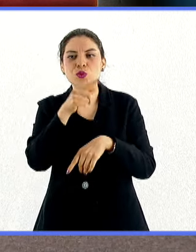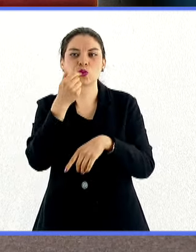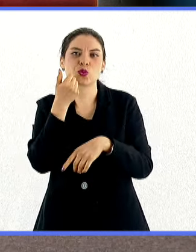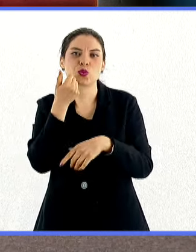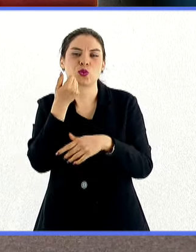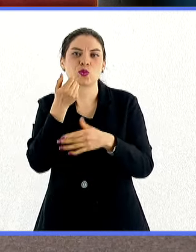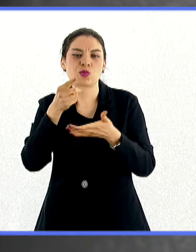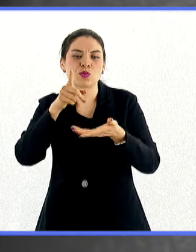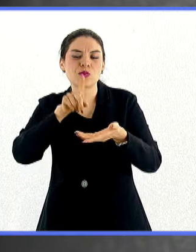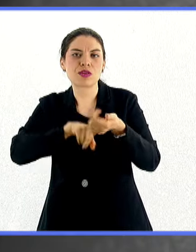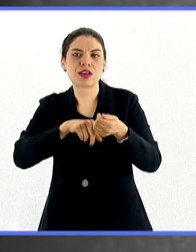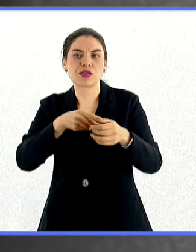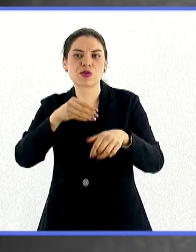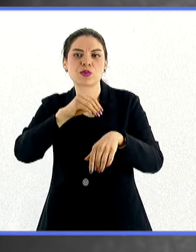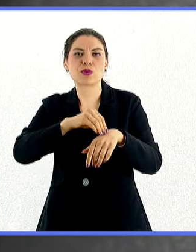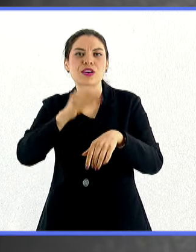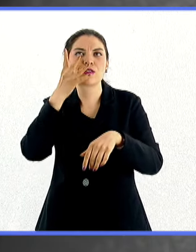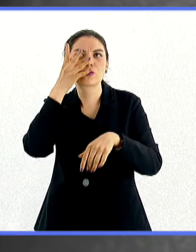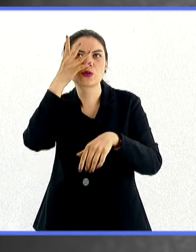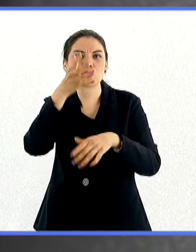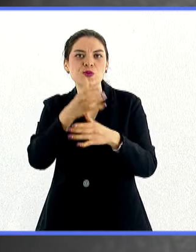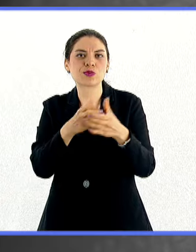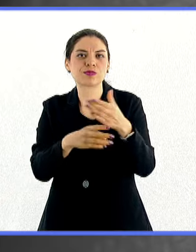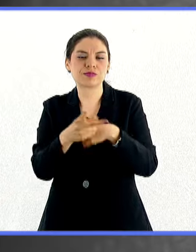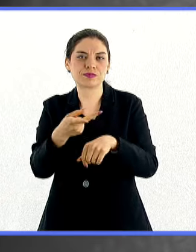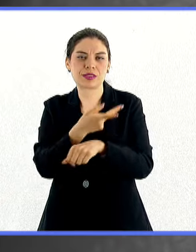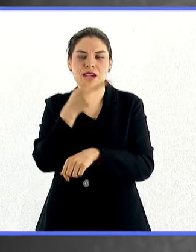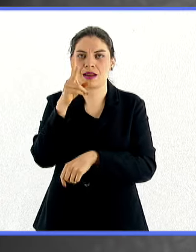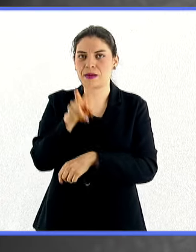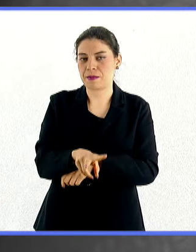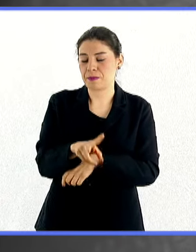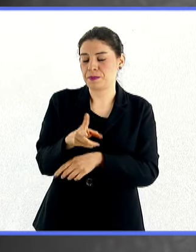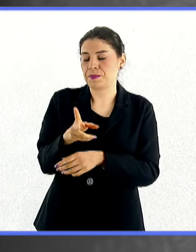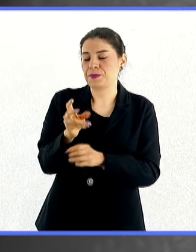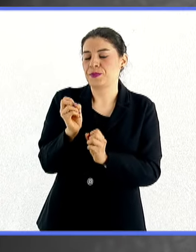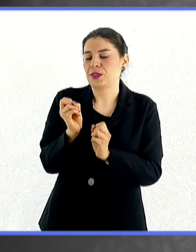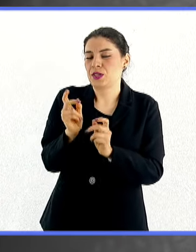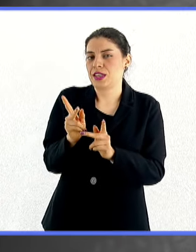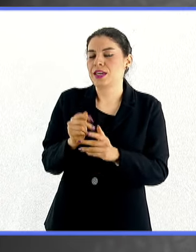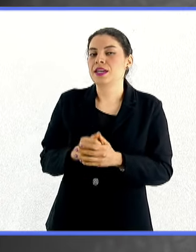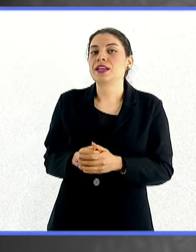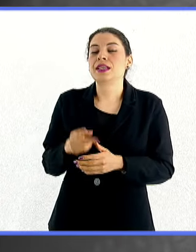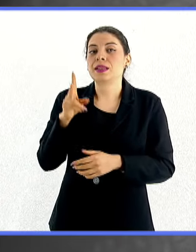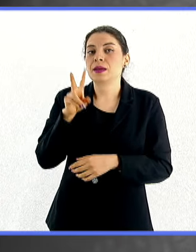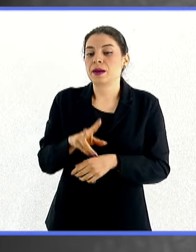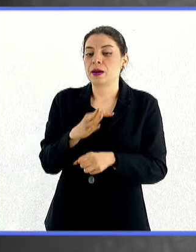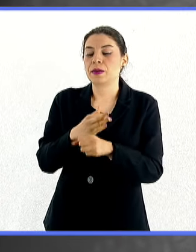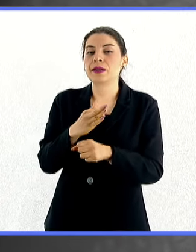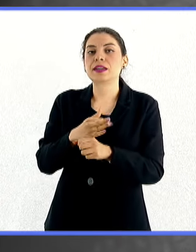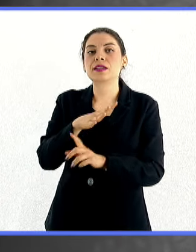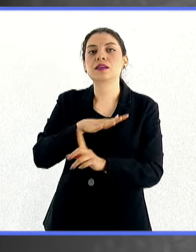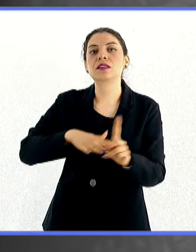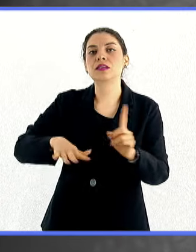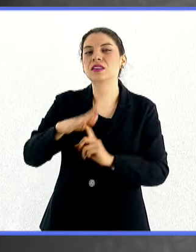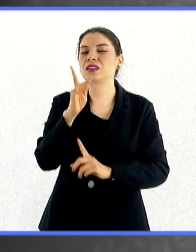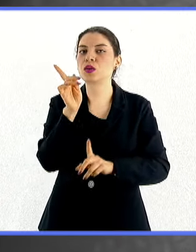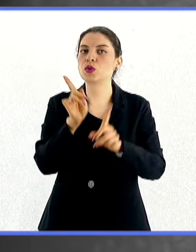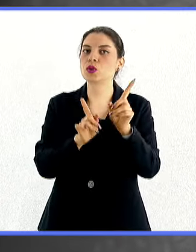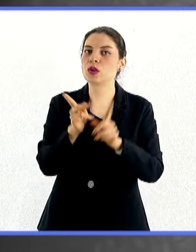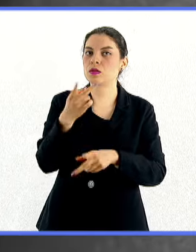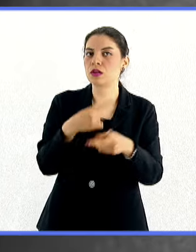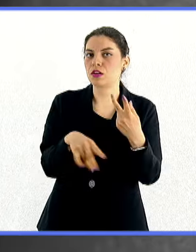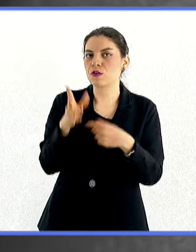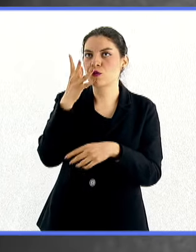futurear. Sí, mira, estamos ante lo desconocido de manera muy real. Digamos que el futuro ya